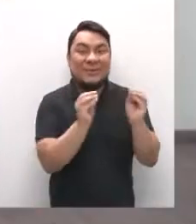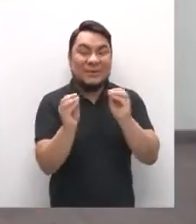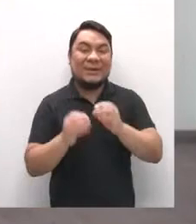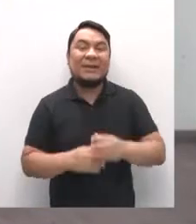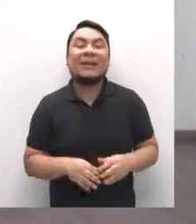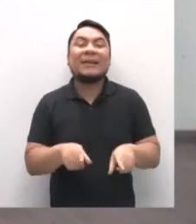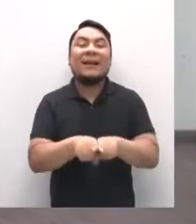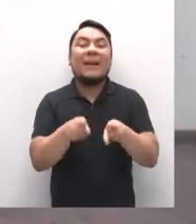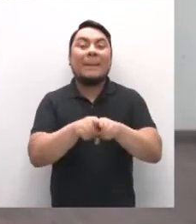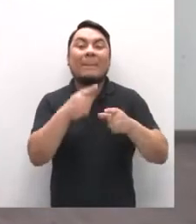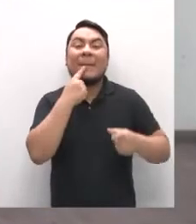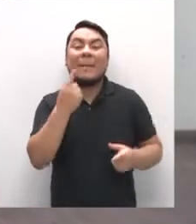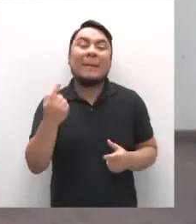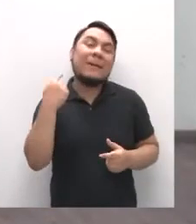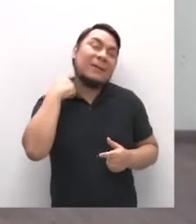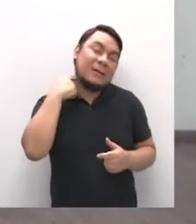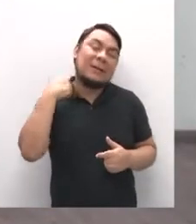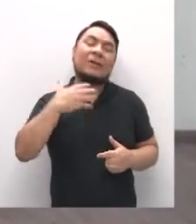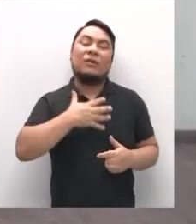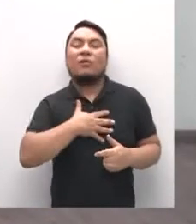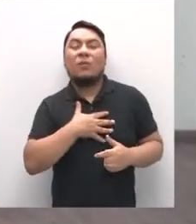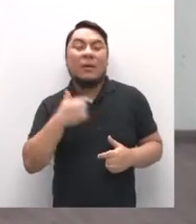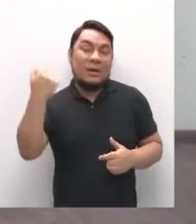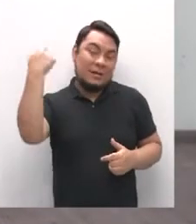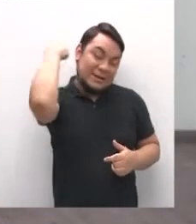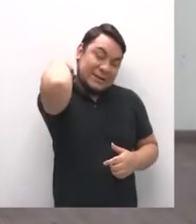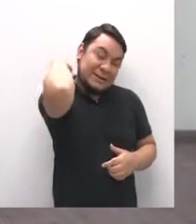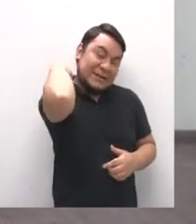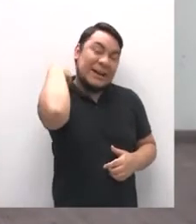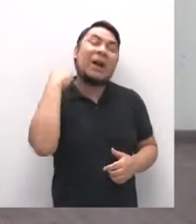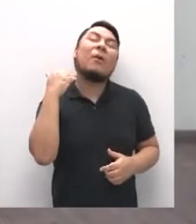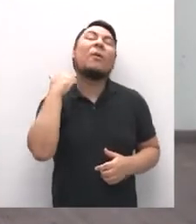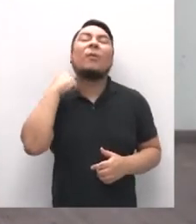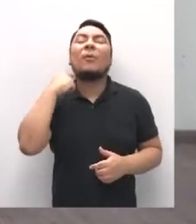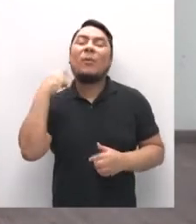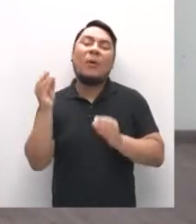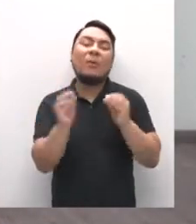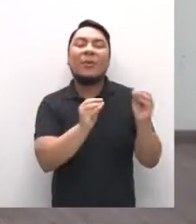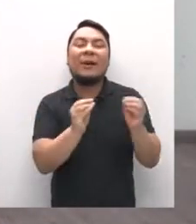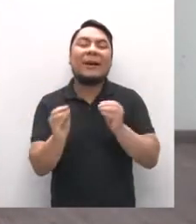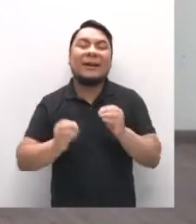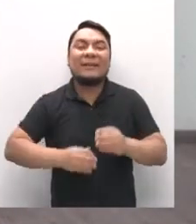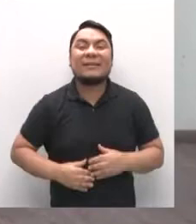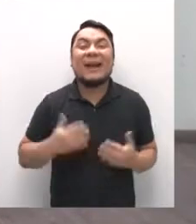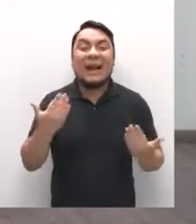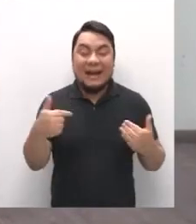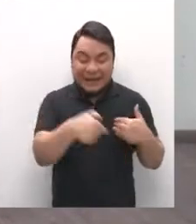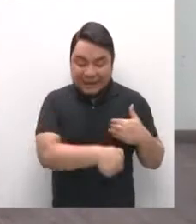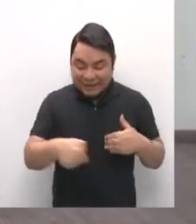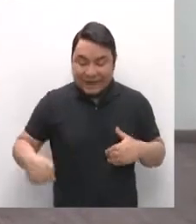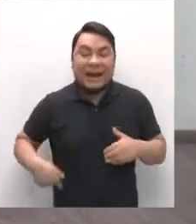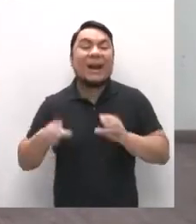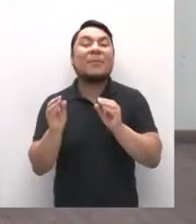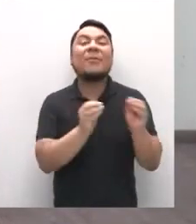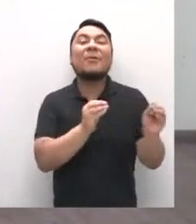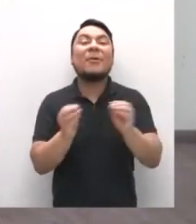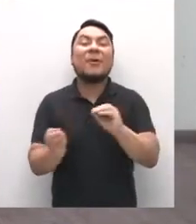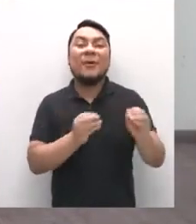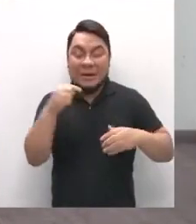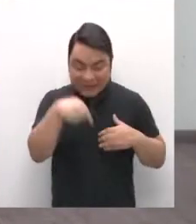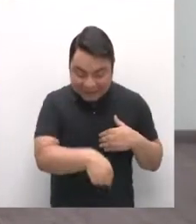El pecho. La espalda, el cuello, la cadera,